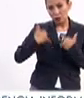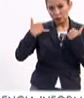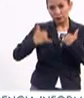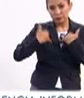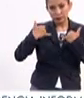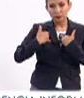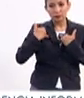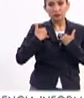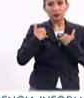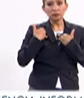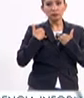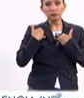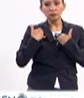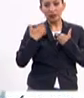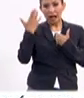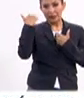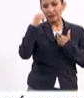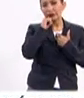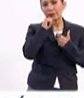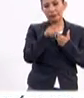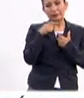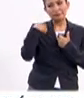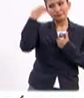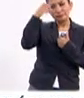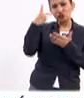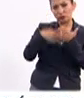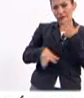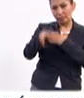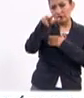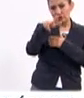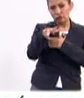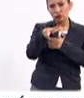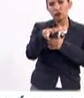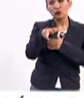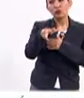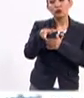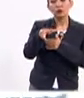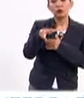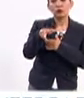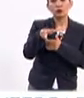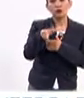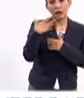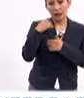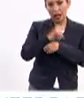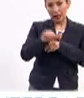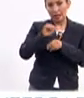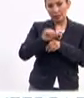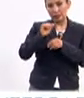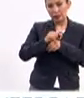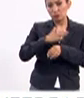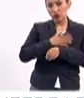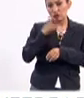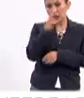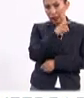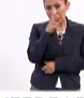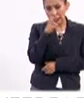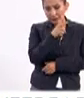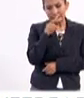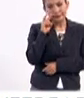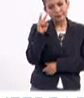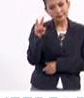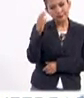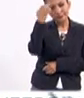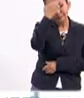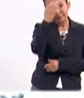Juventud, pasados también en 2018 en Argentina, en Buenos Aires,